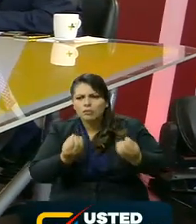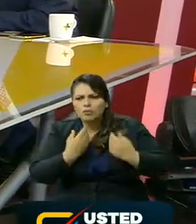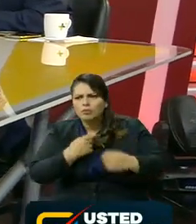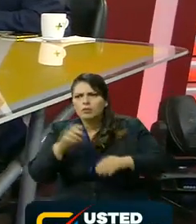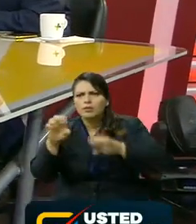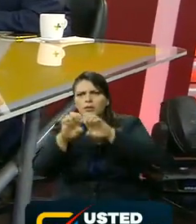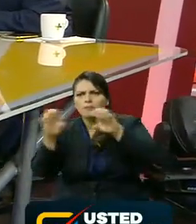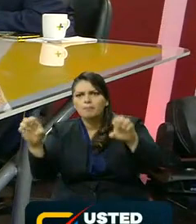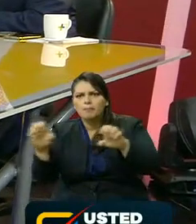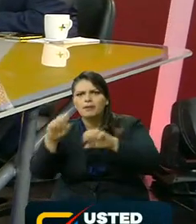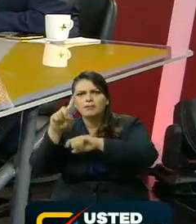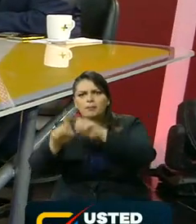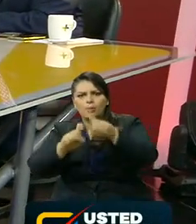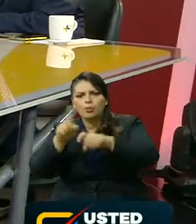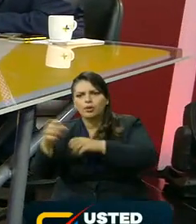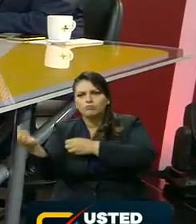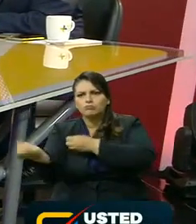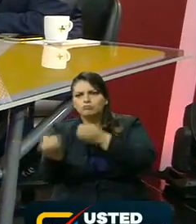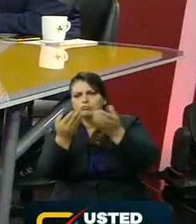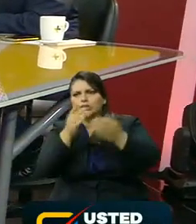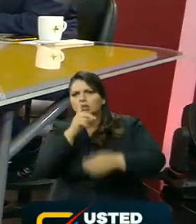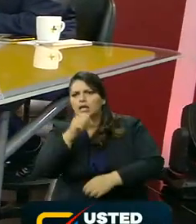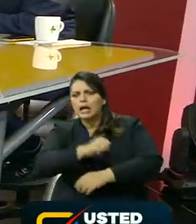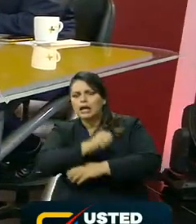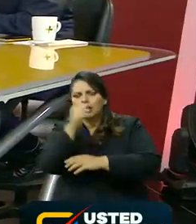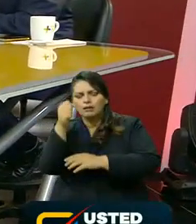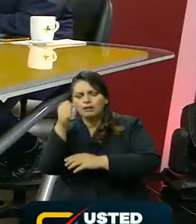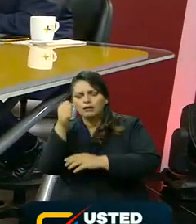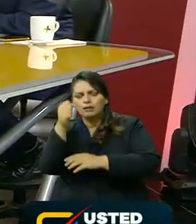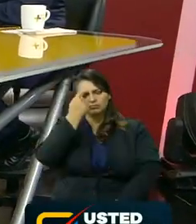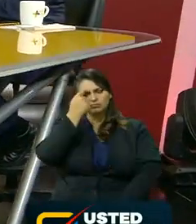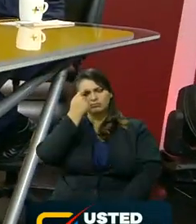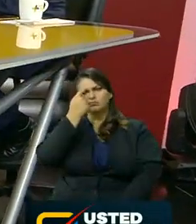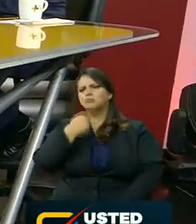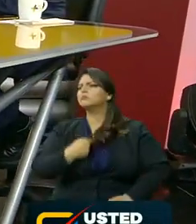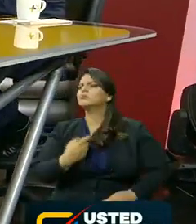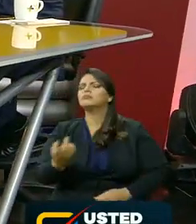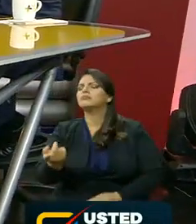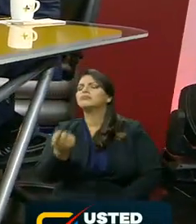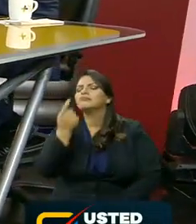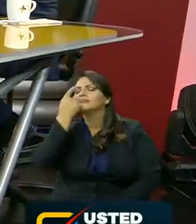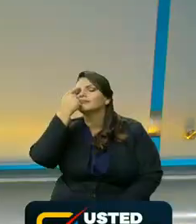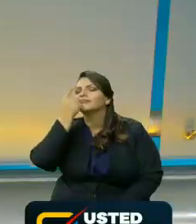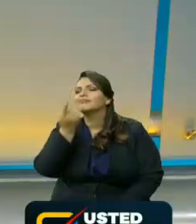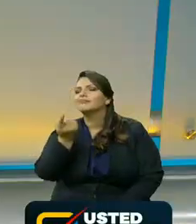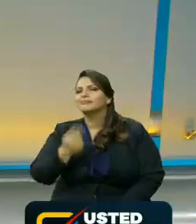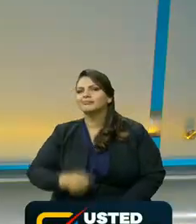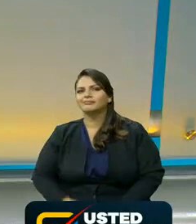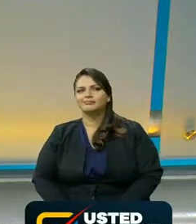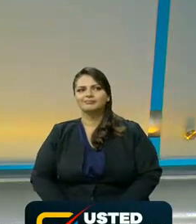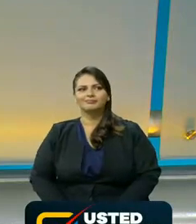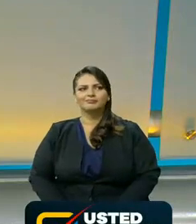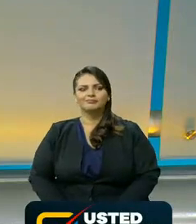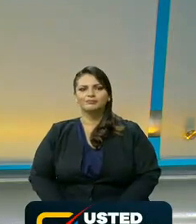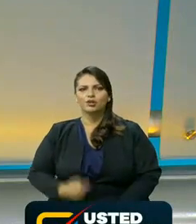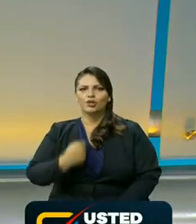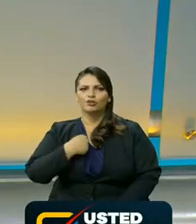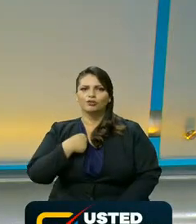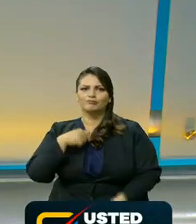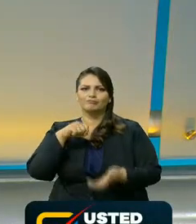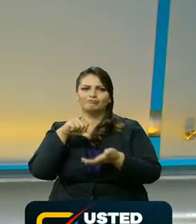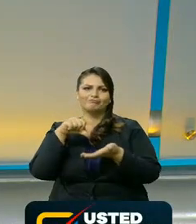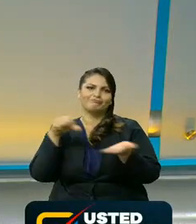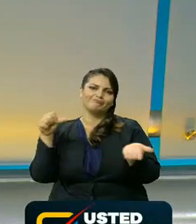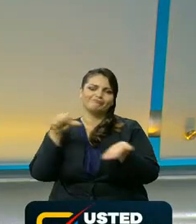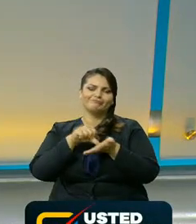datos por parte de algunas encuestas y compañías encuestadoras en el Ecuador. Mi impresión desde acá como ciudadano es de que el